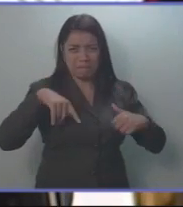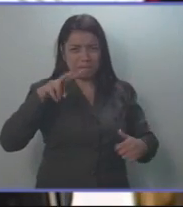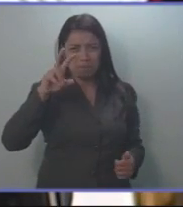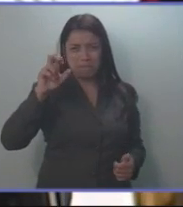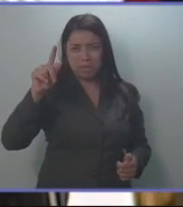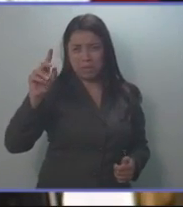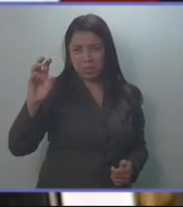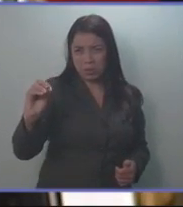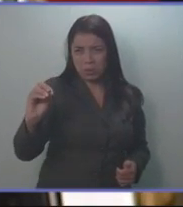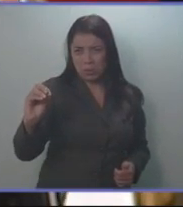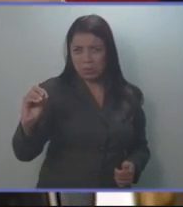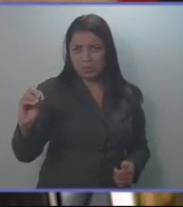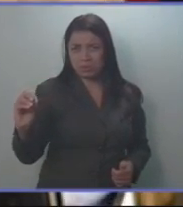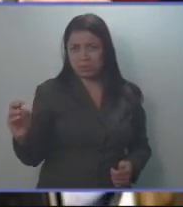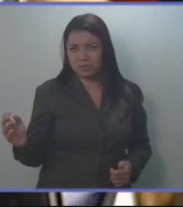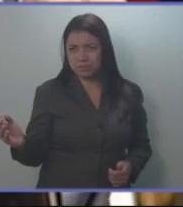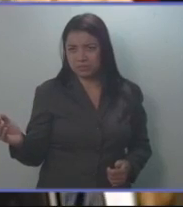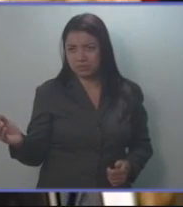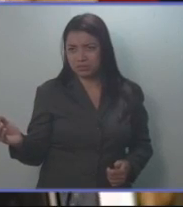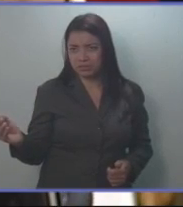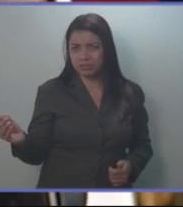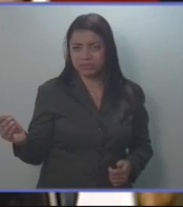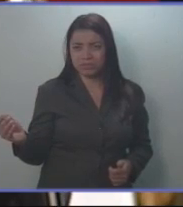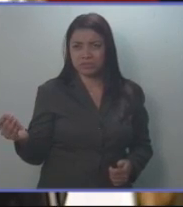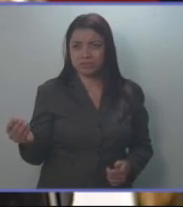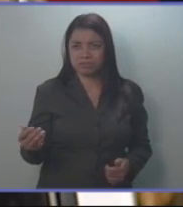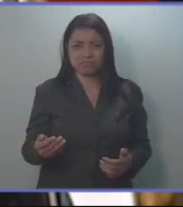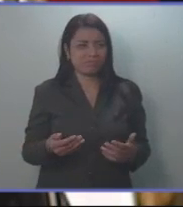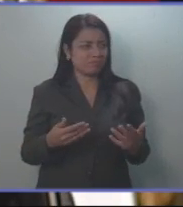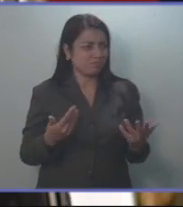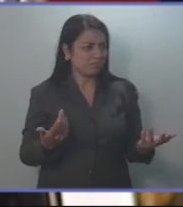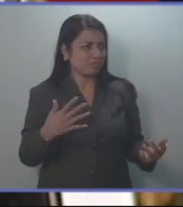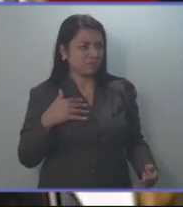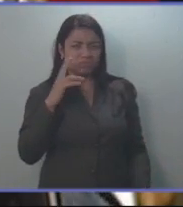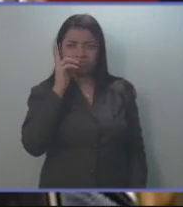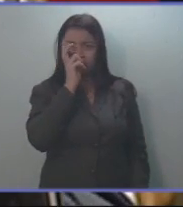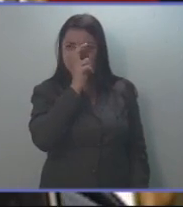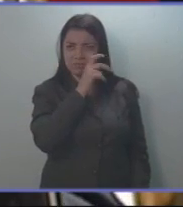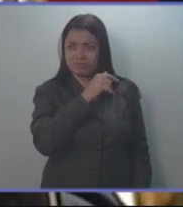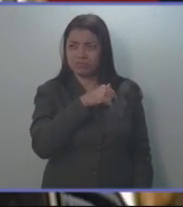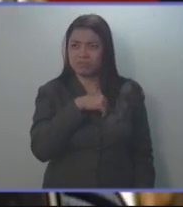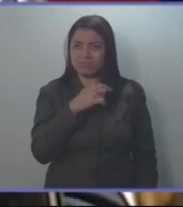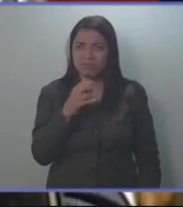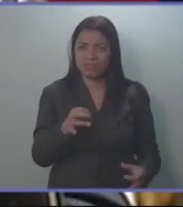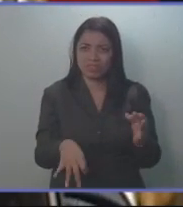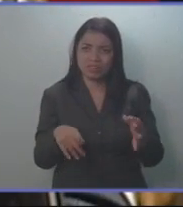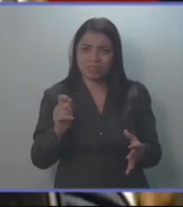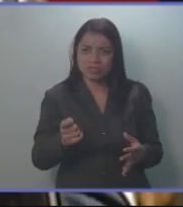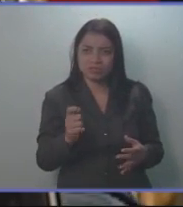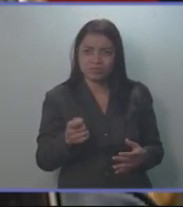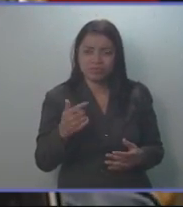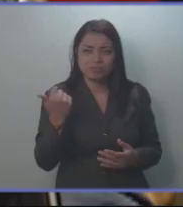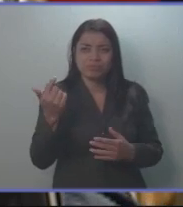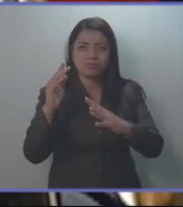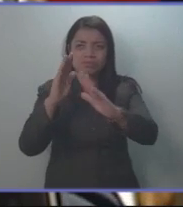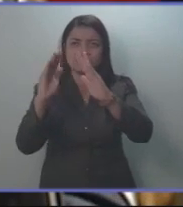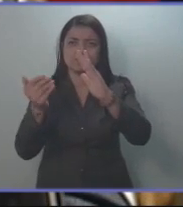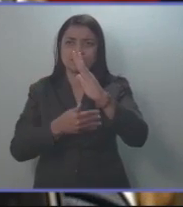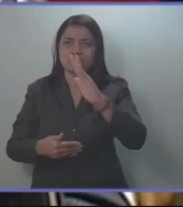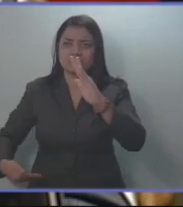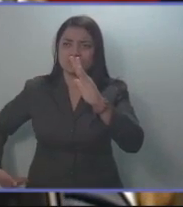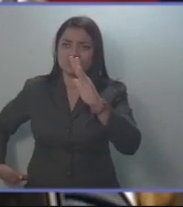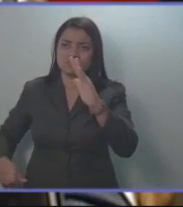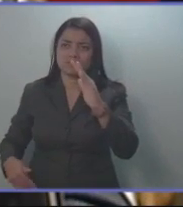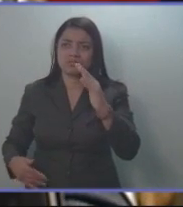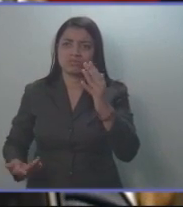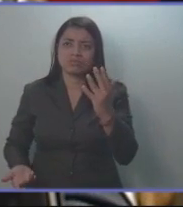declarándolo inconstitucional. Cuando a mí me extraña, los jurídicos de Casa Presidencial,